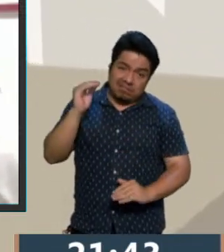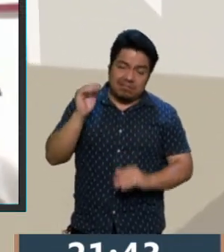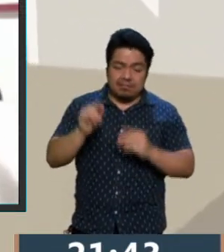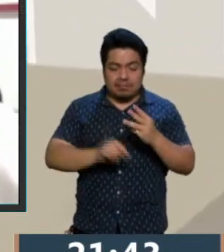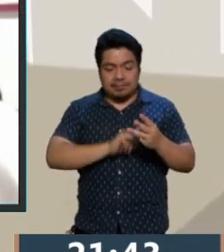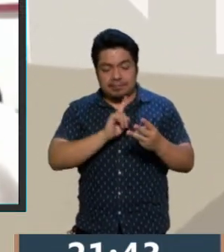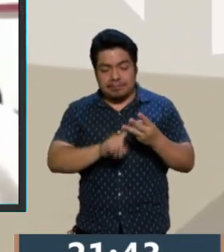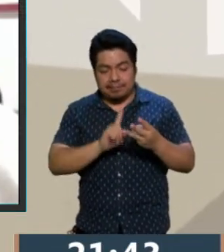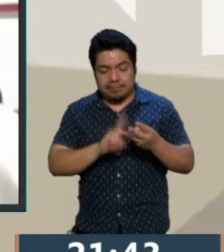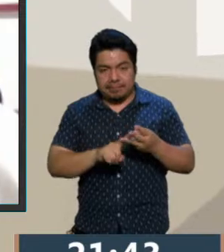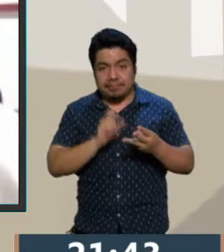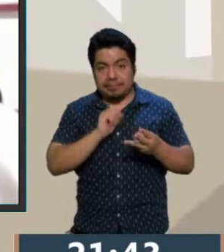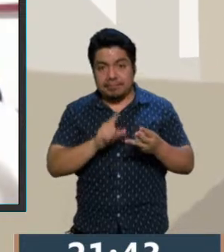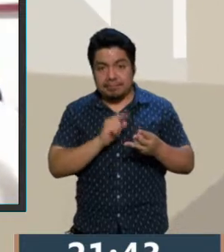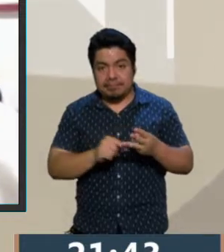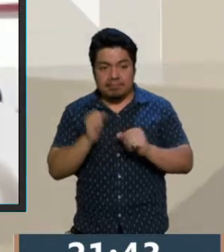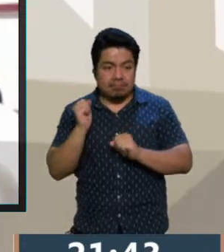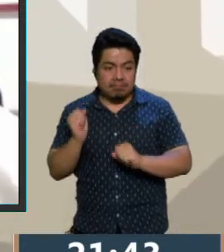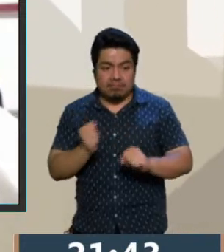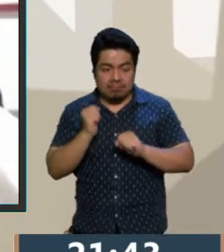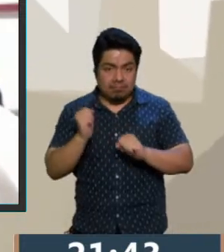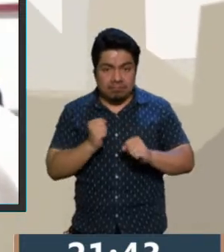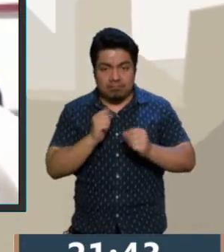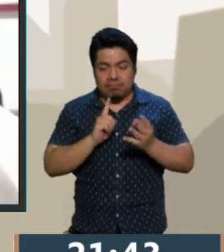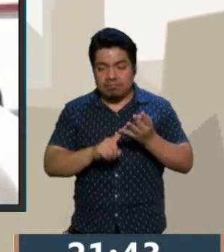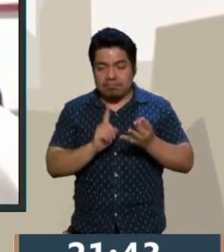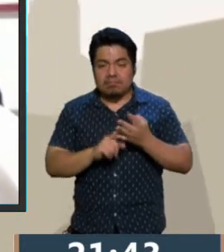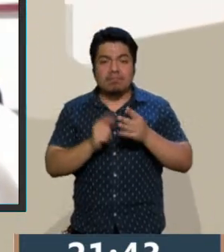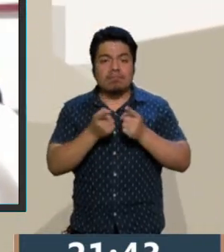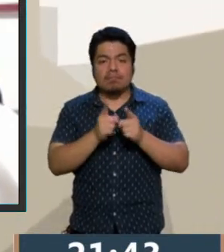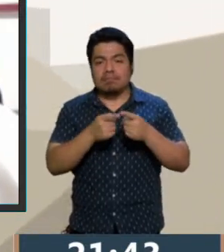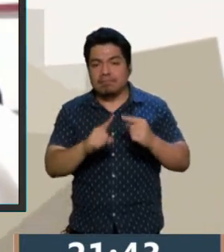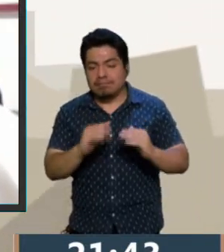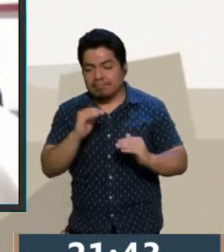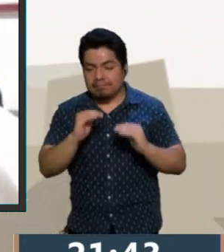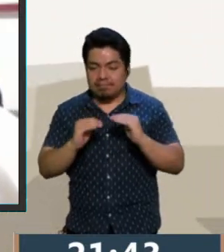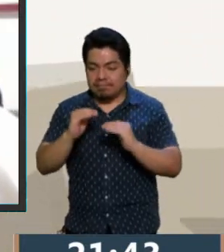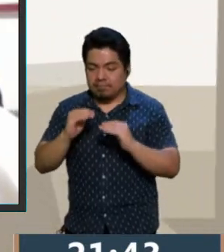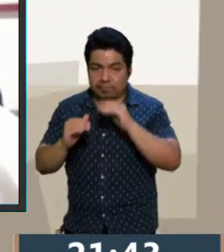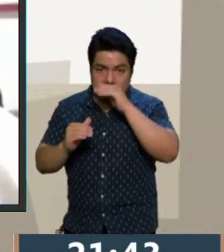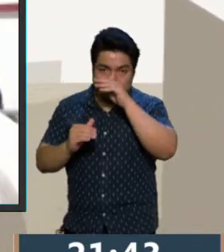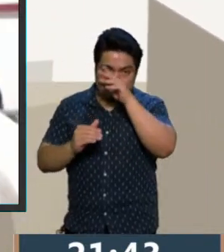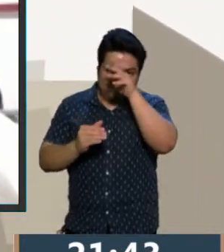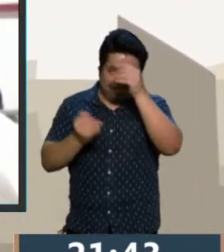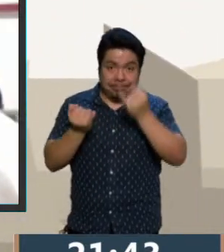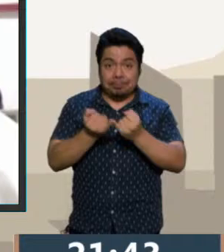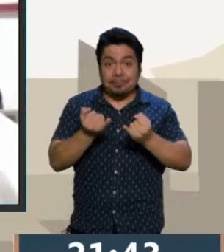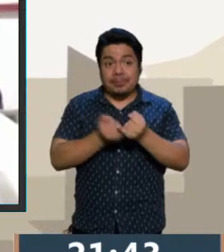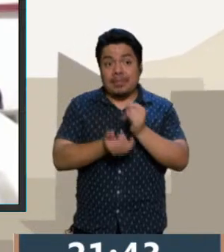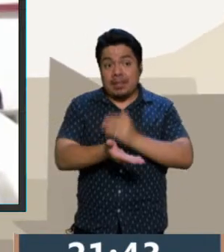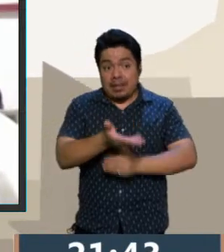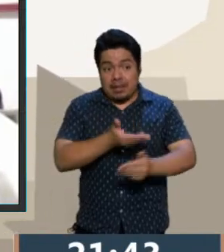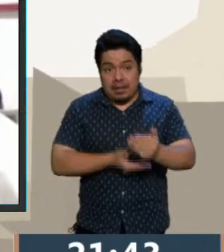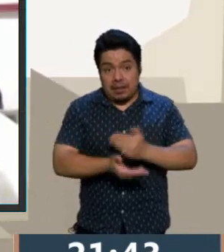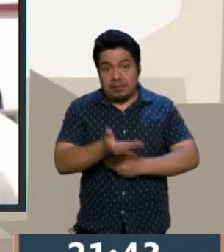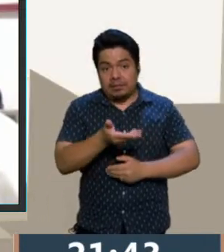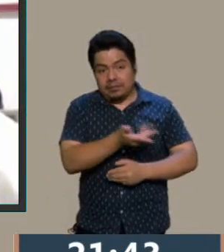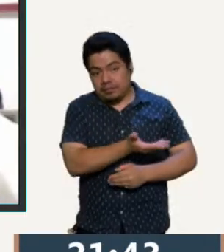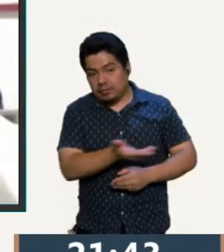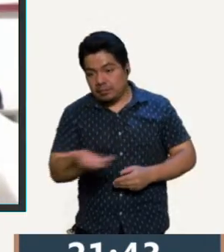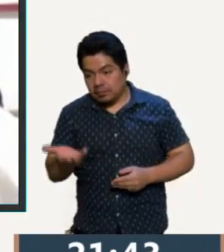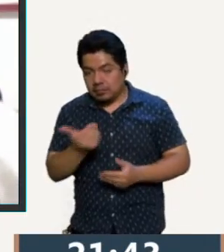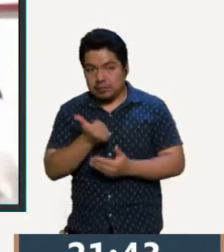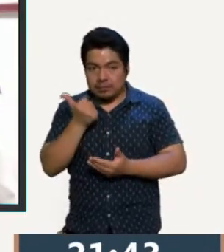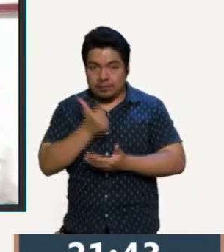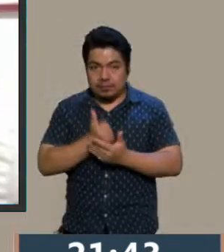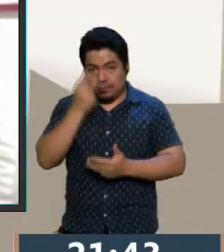afectaciones al tejido barrial, al equilibrio urbano, a la correcta dotación de servicios para todos los habitantes de la ciudad